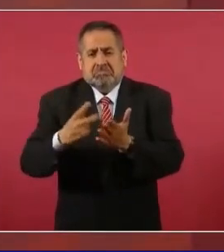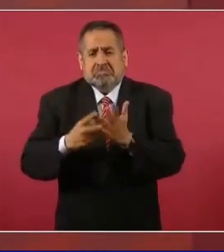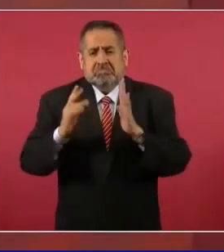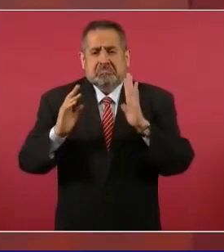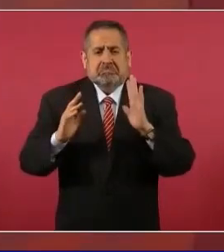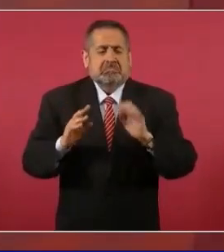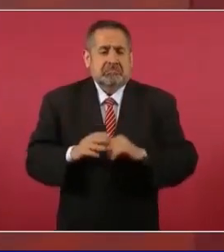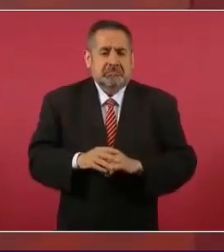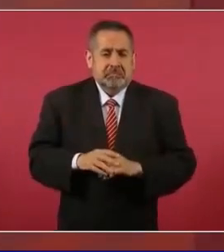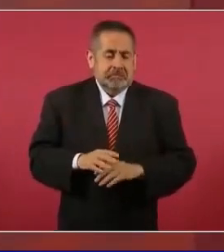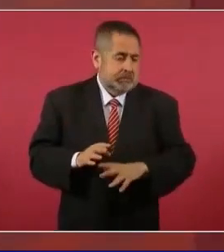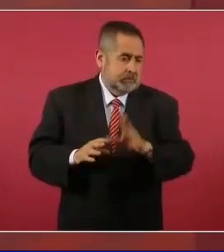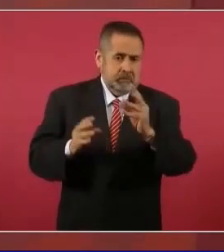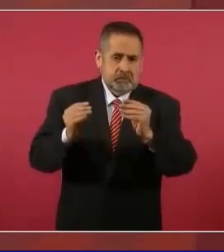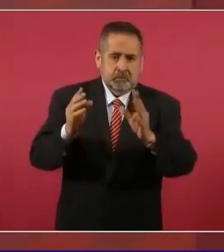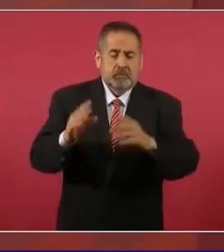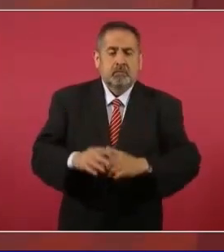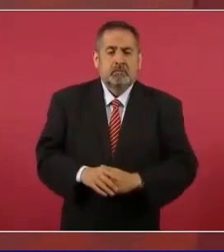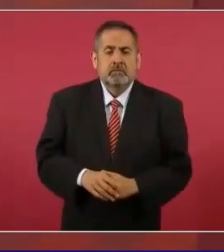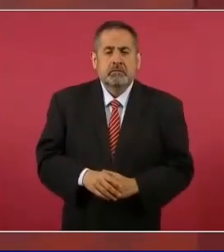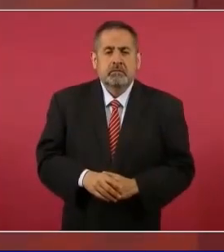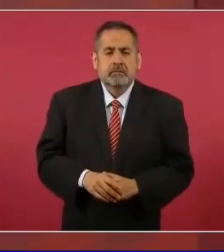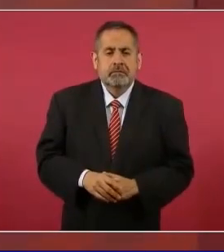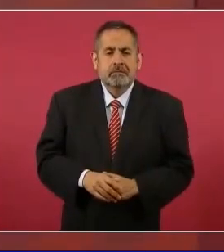y eso ya